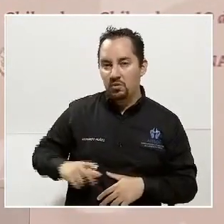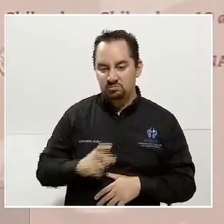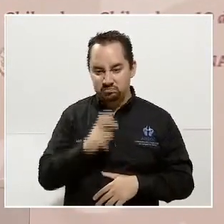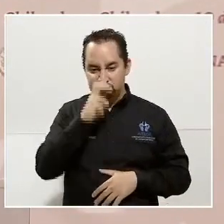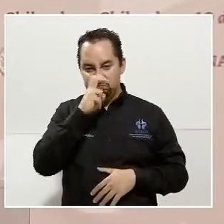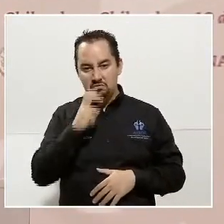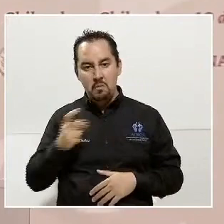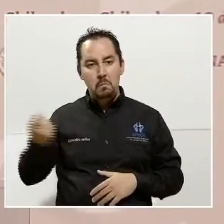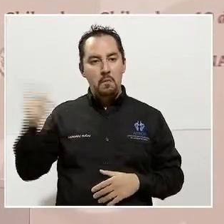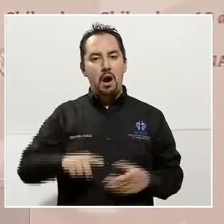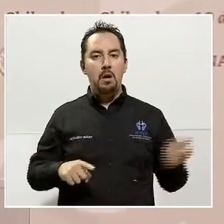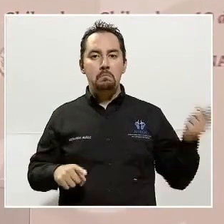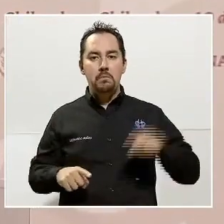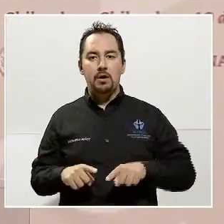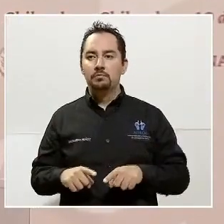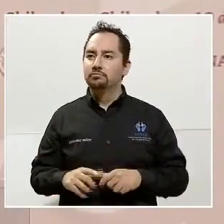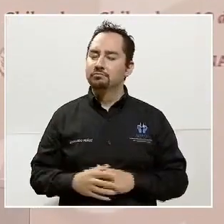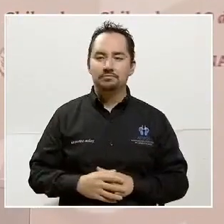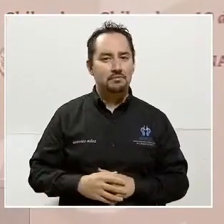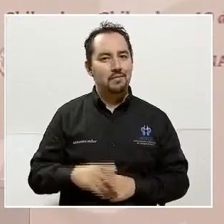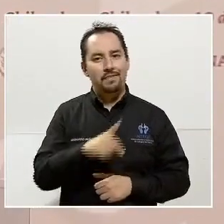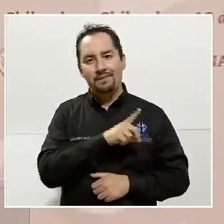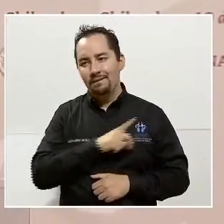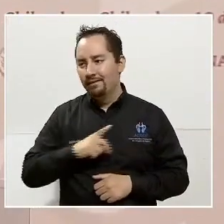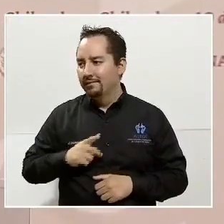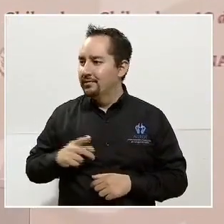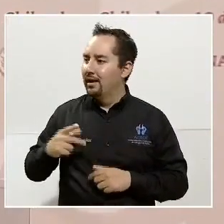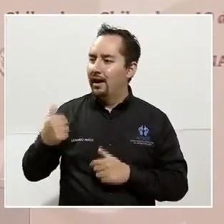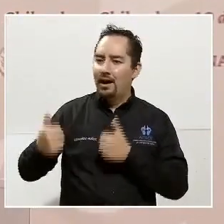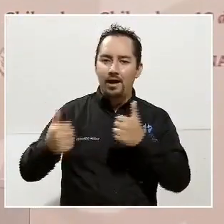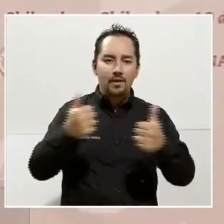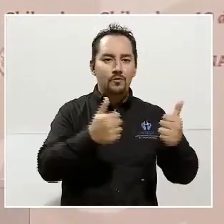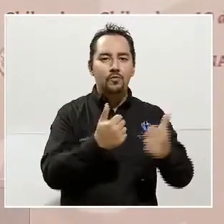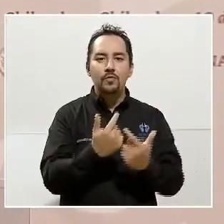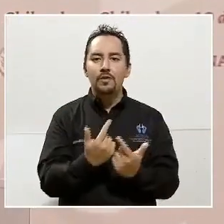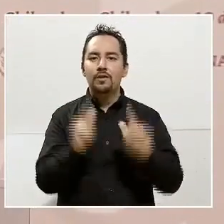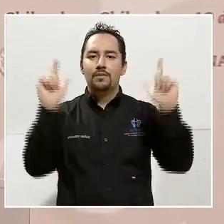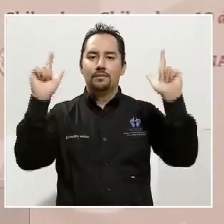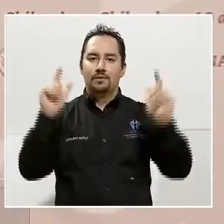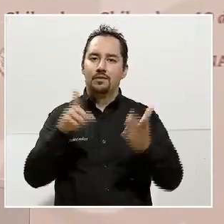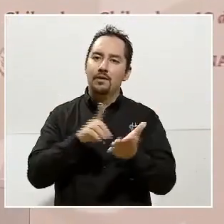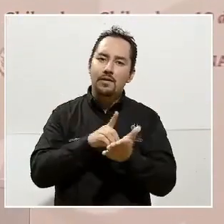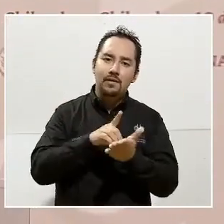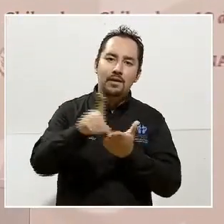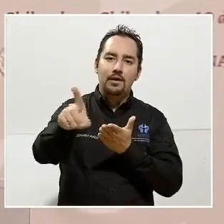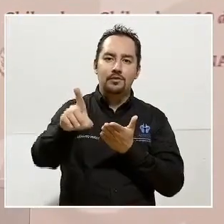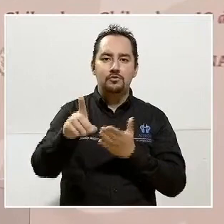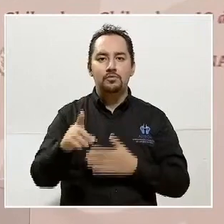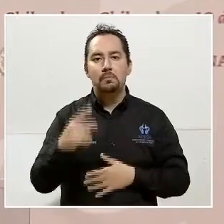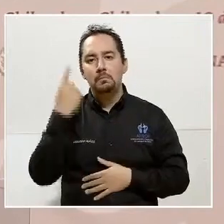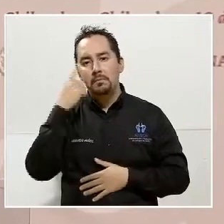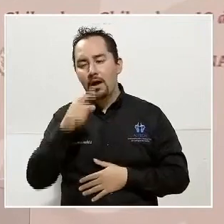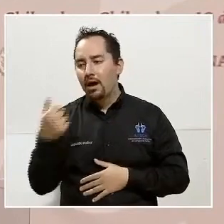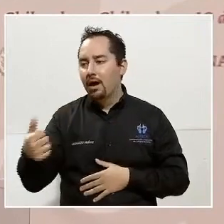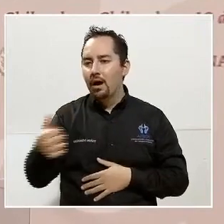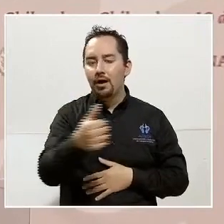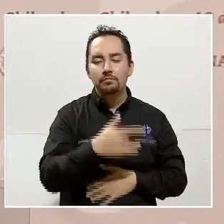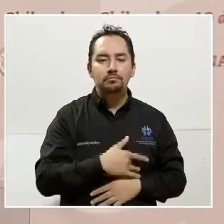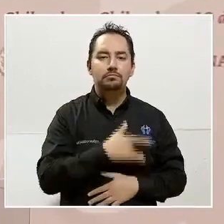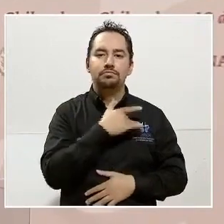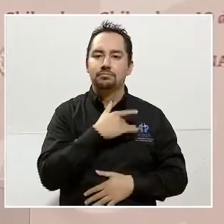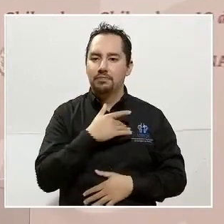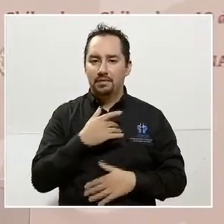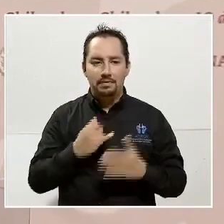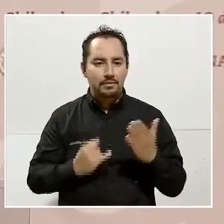autoritarismo, que se tienen que garantizar las libertades, el derecho a disentir, y que